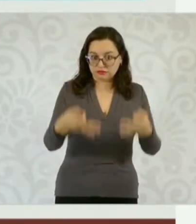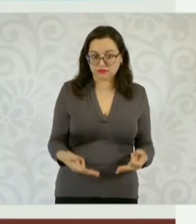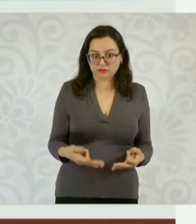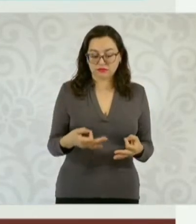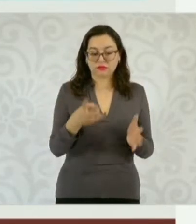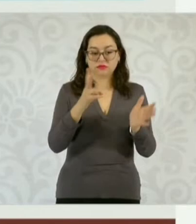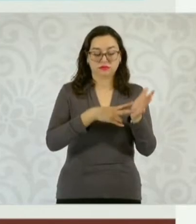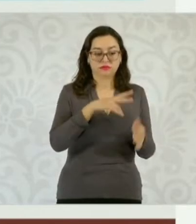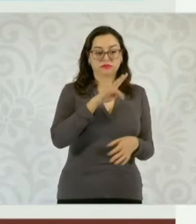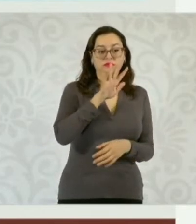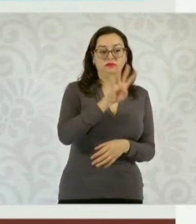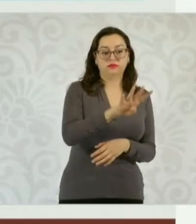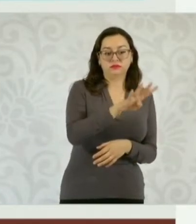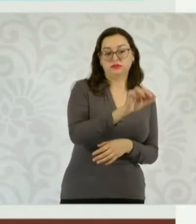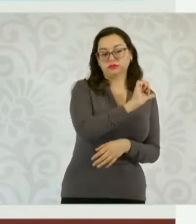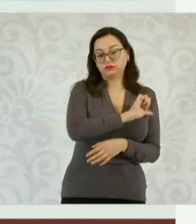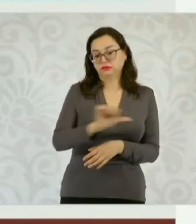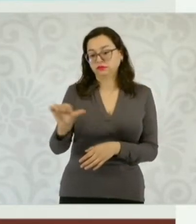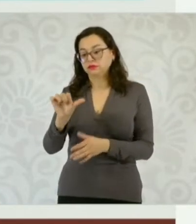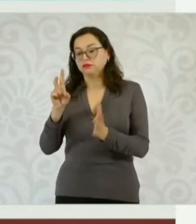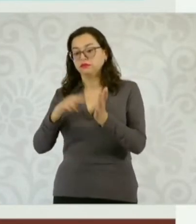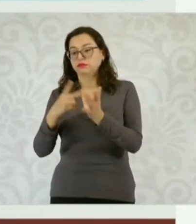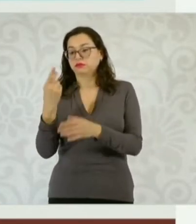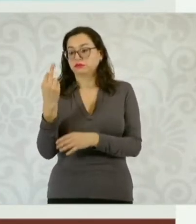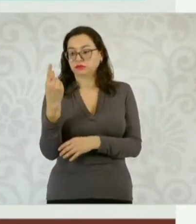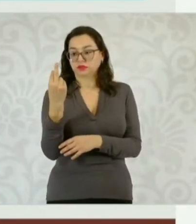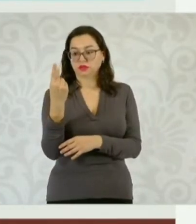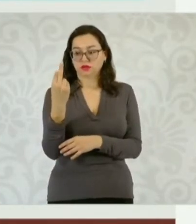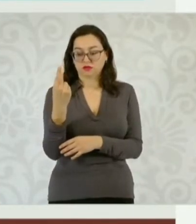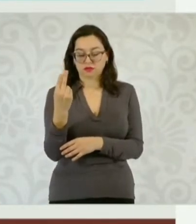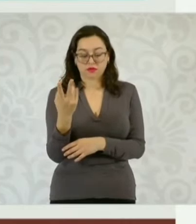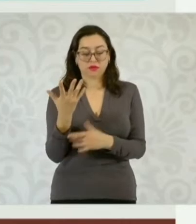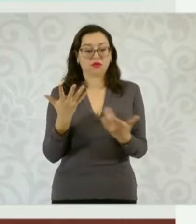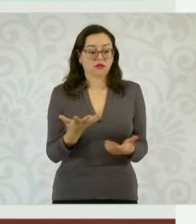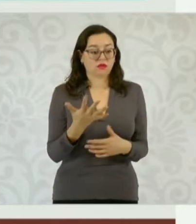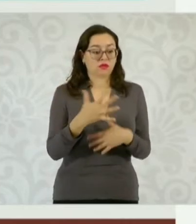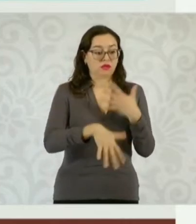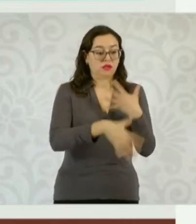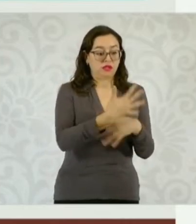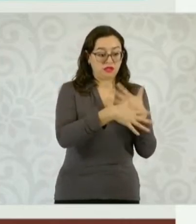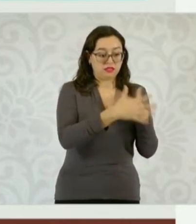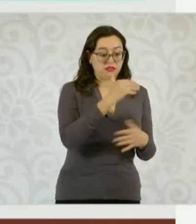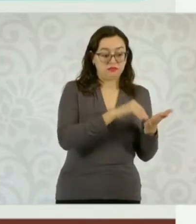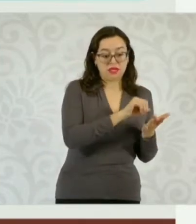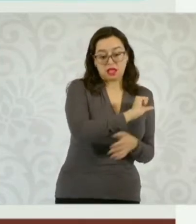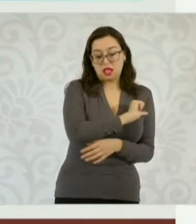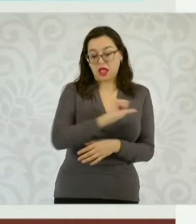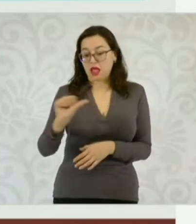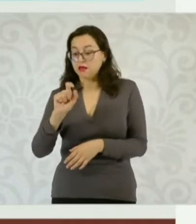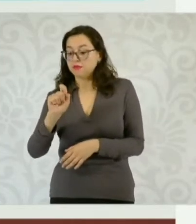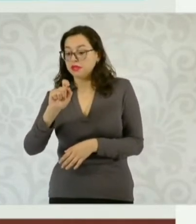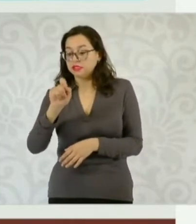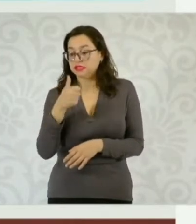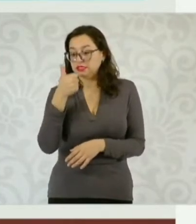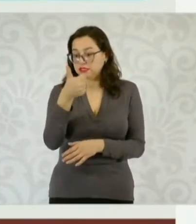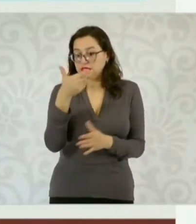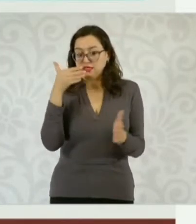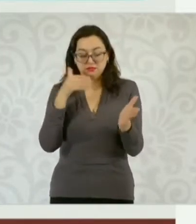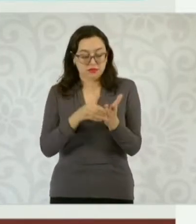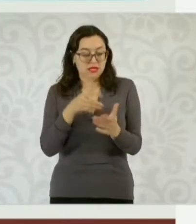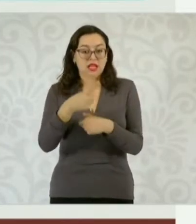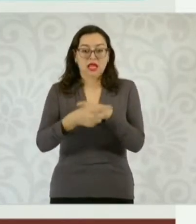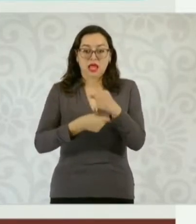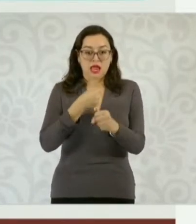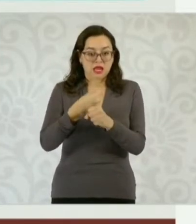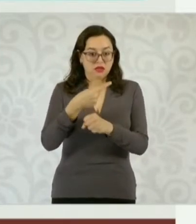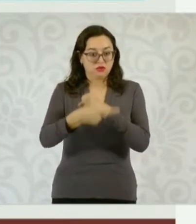a 2025, el incremento de residentes, que pasó de 15,000 a 26,000 en todos los años,